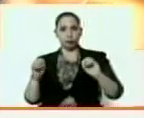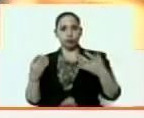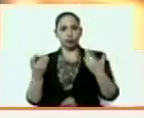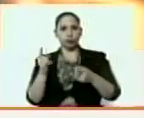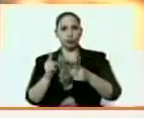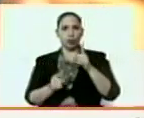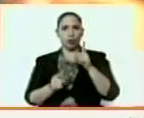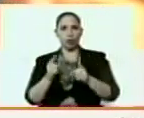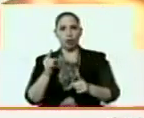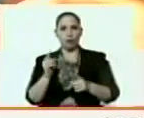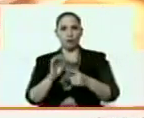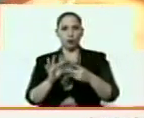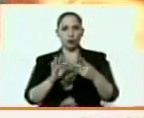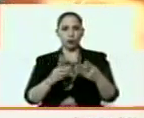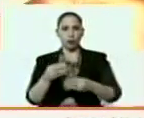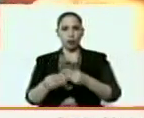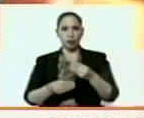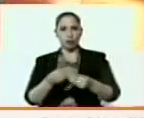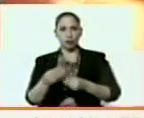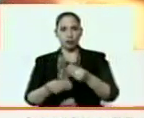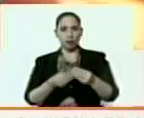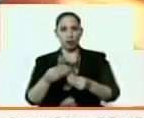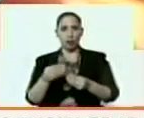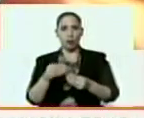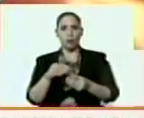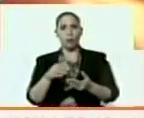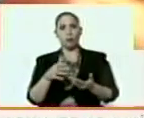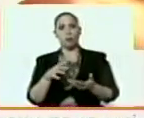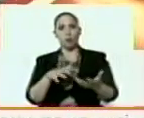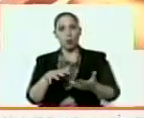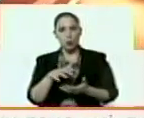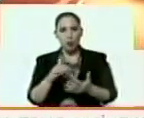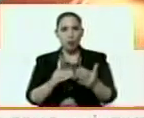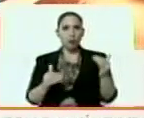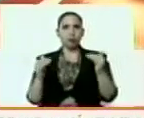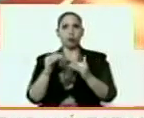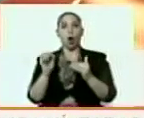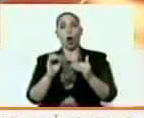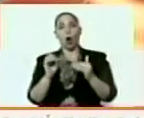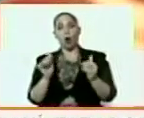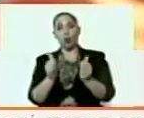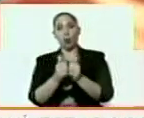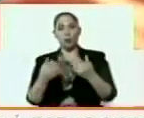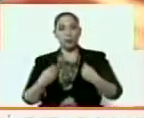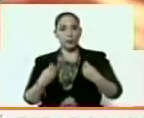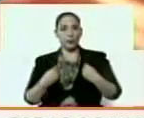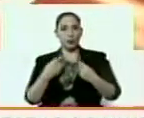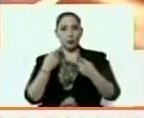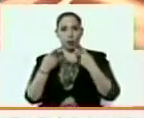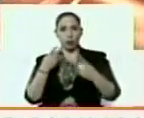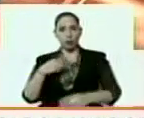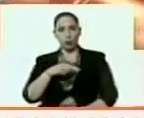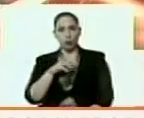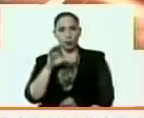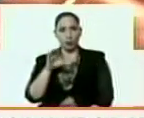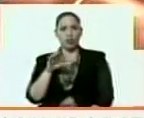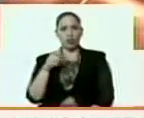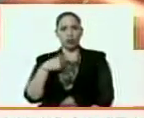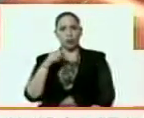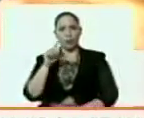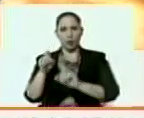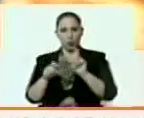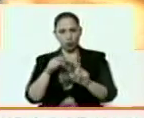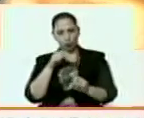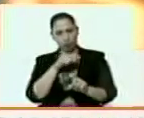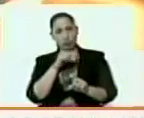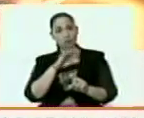en función de generar una situación de mayor estabilidad o por lo menos de cierto nivel de convivencia política en nuestro país? Y yo te lo pregunto a ti porque